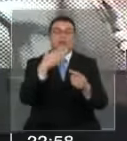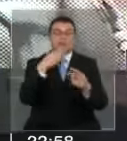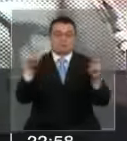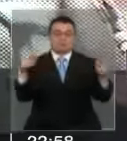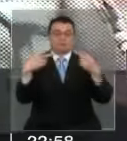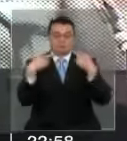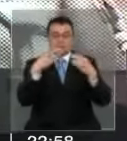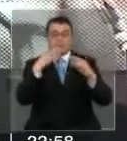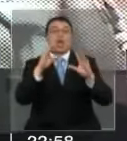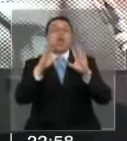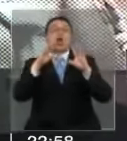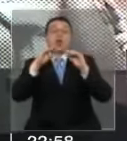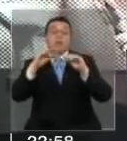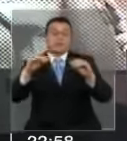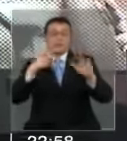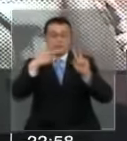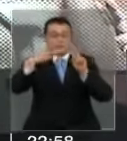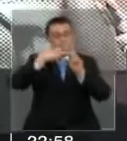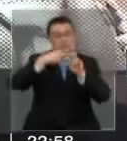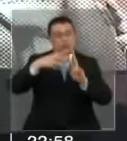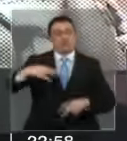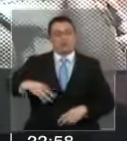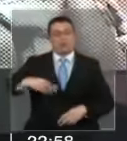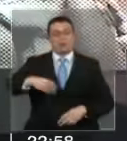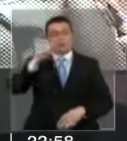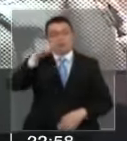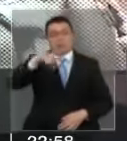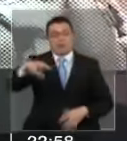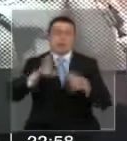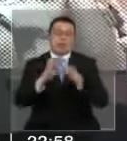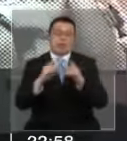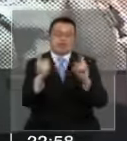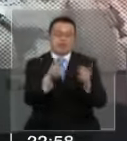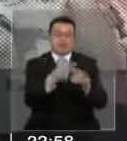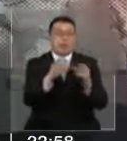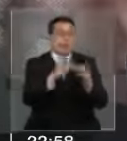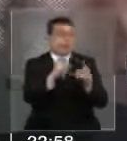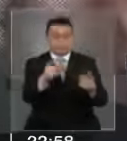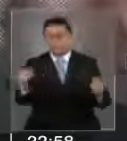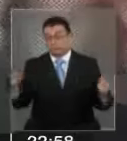con sus comentarios con Gato, Ciudadanos CNN. Muchas gracias también a los